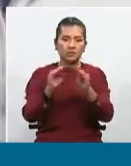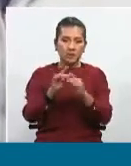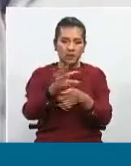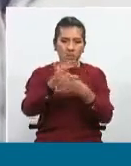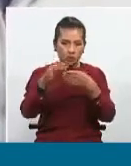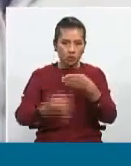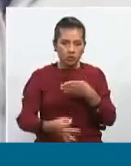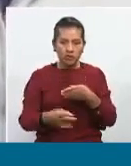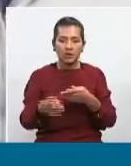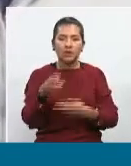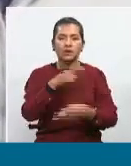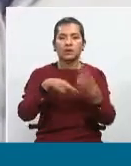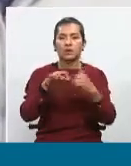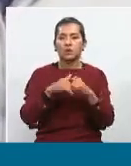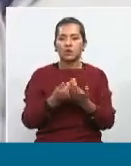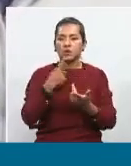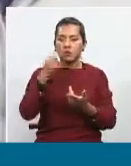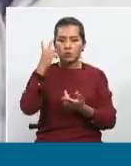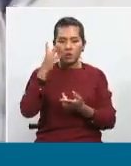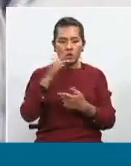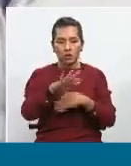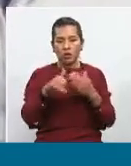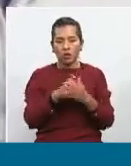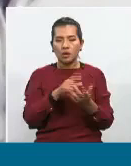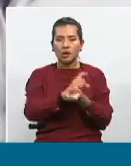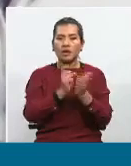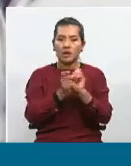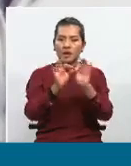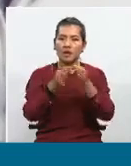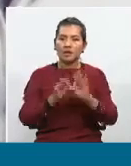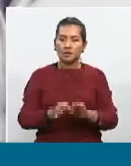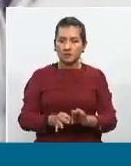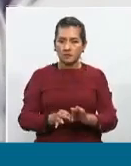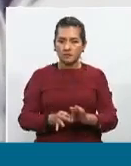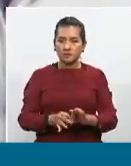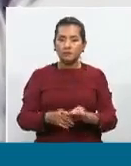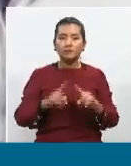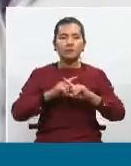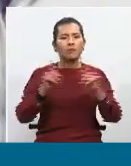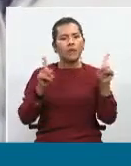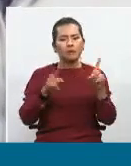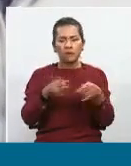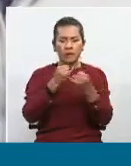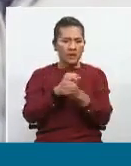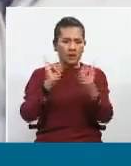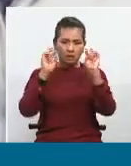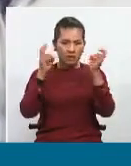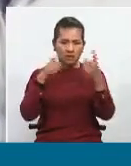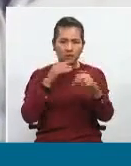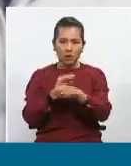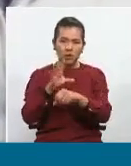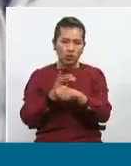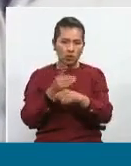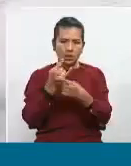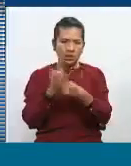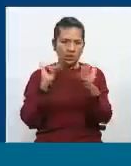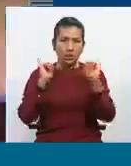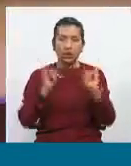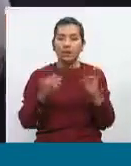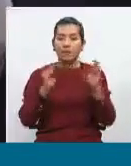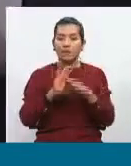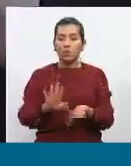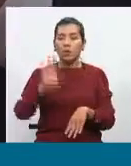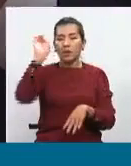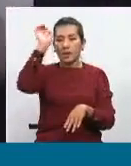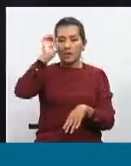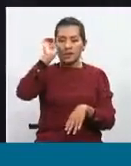se relacionan con la política de reparación integral. Pero independientemente de ello, independientemente de la recomendación, el Estado boliviano